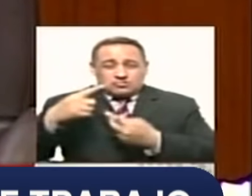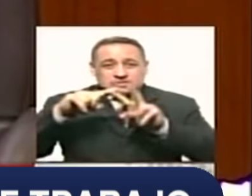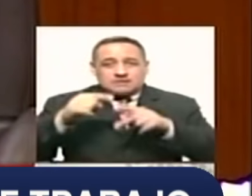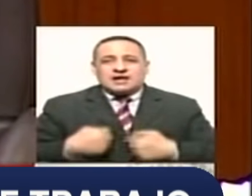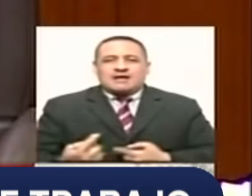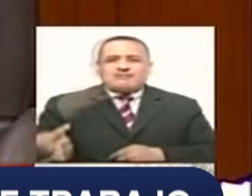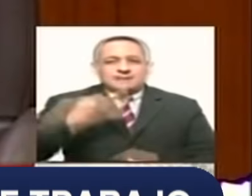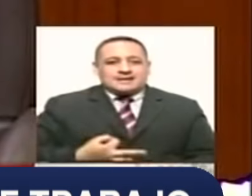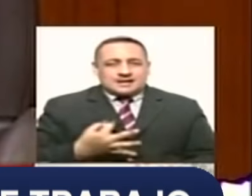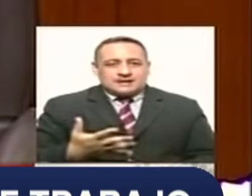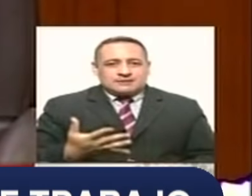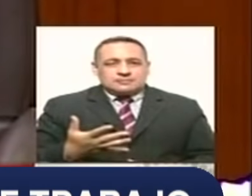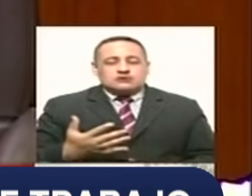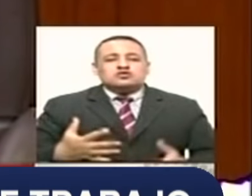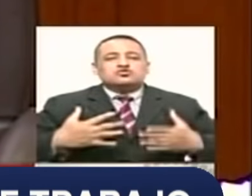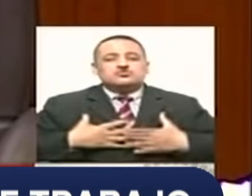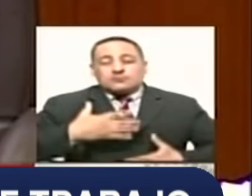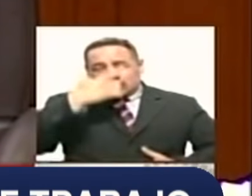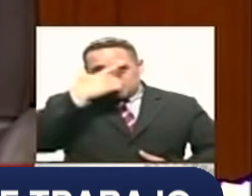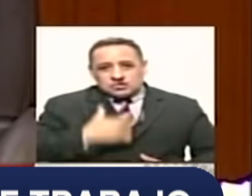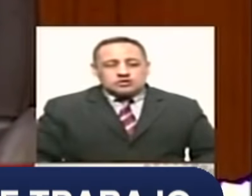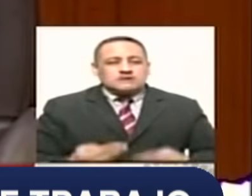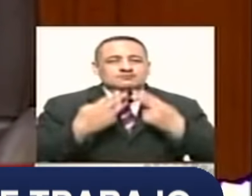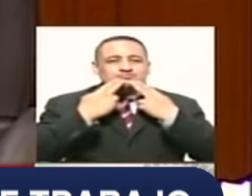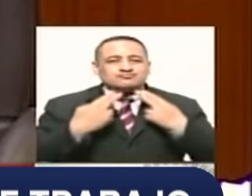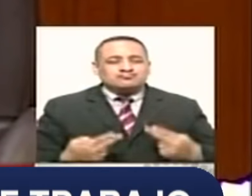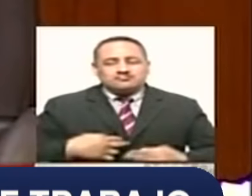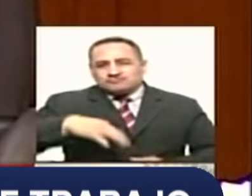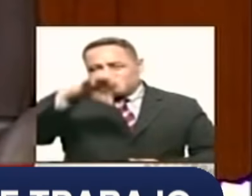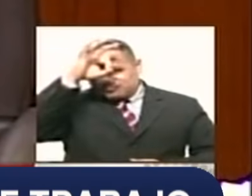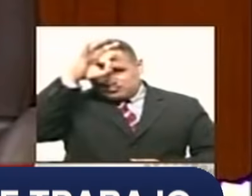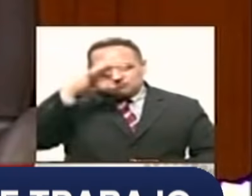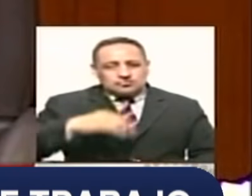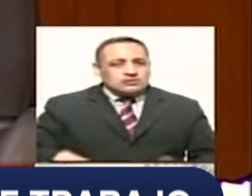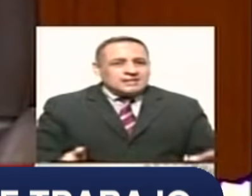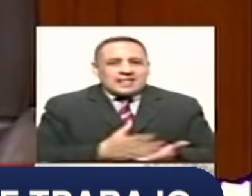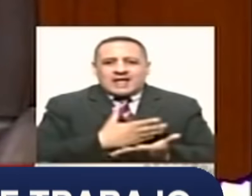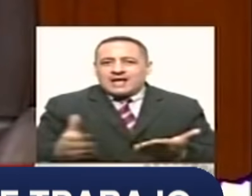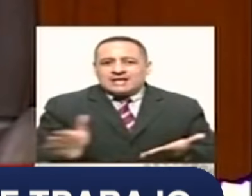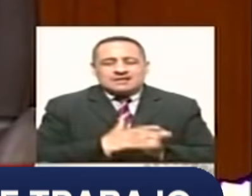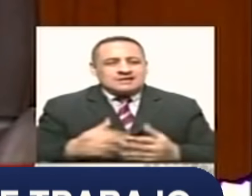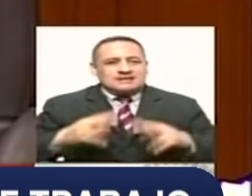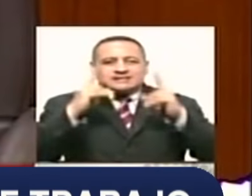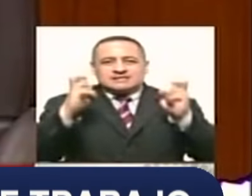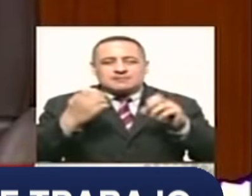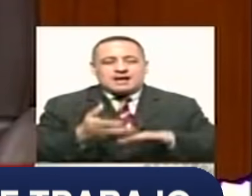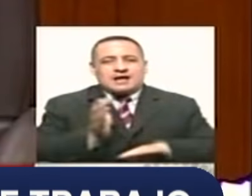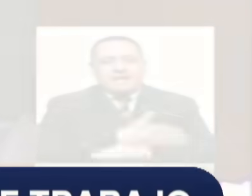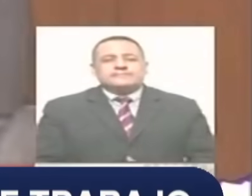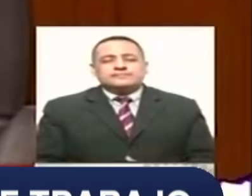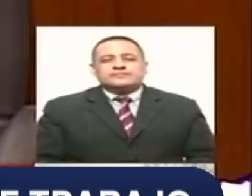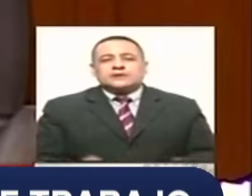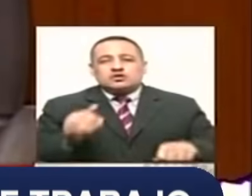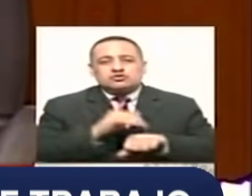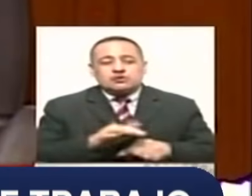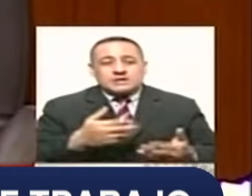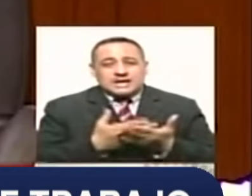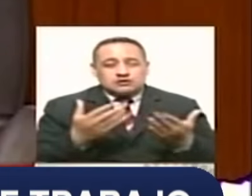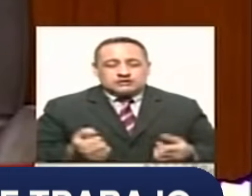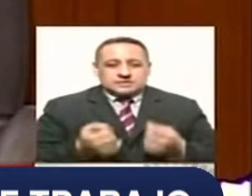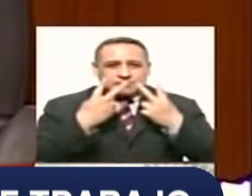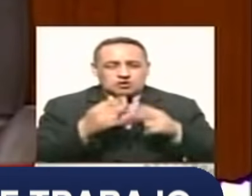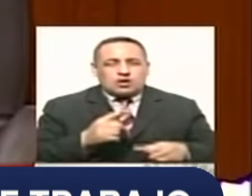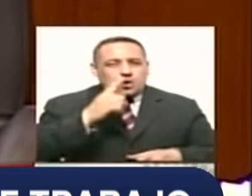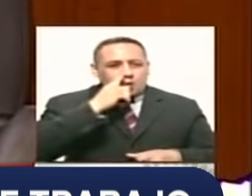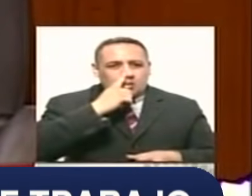con mi persona. Soy inocente de todo cuanto se referencia en los mencionados atestados. Todos los sucesos ocurridos